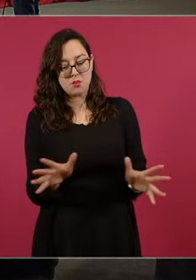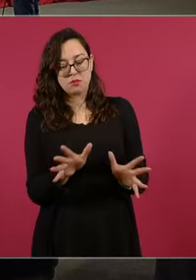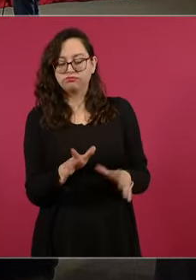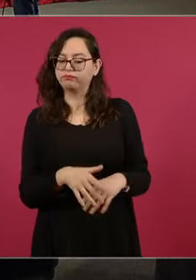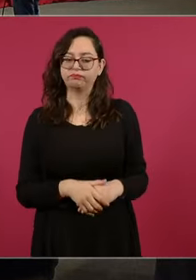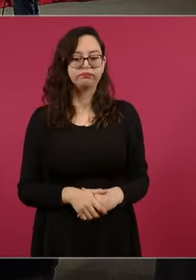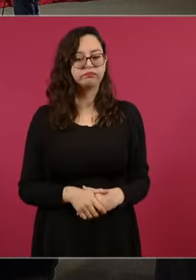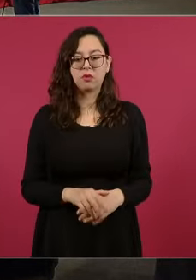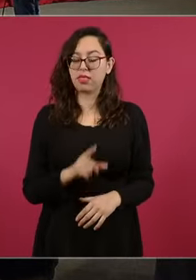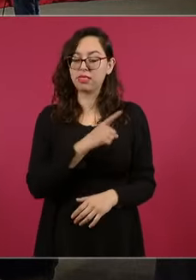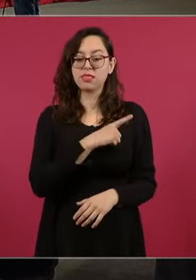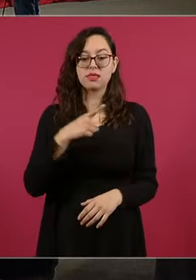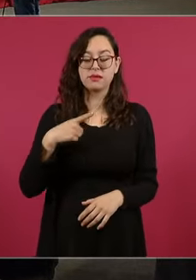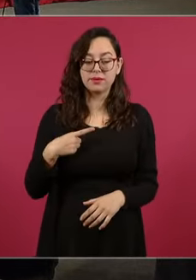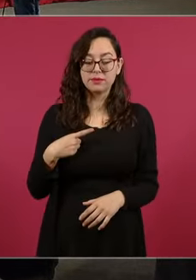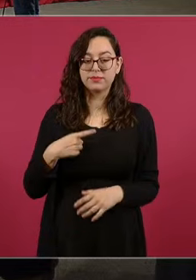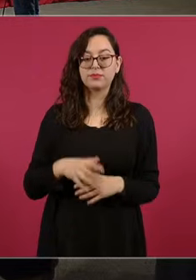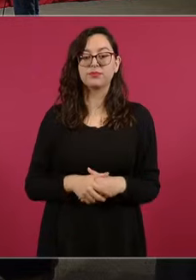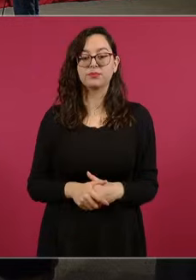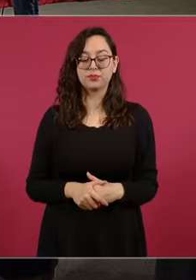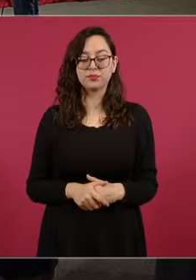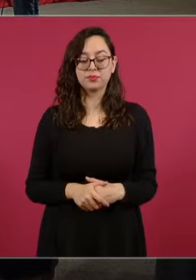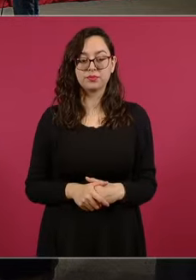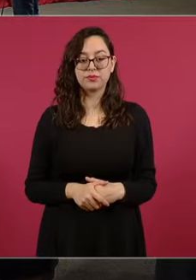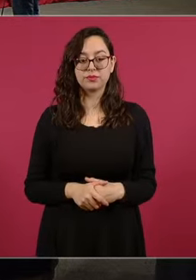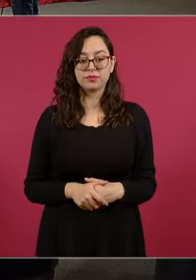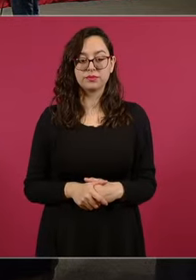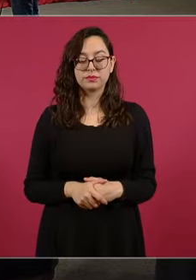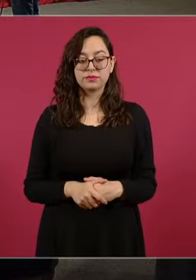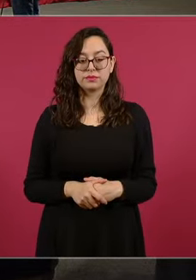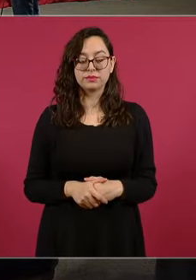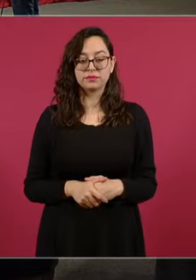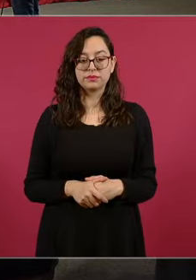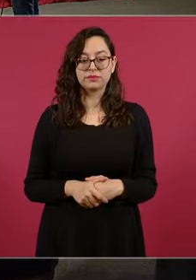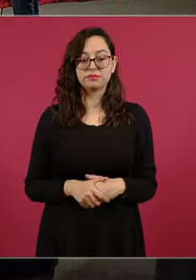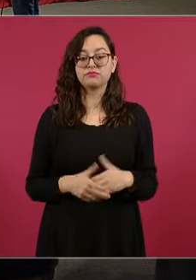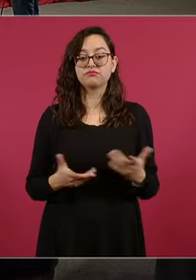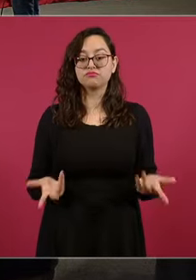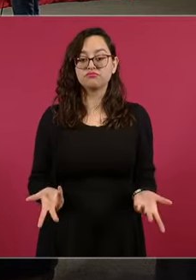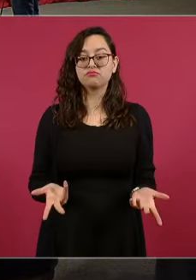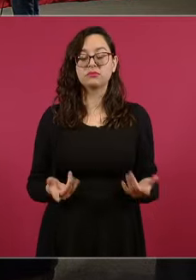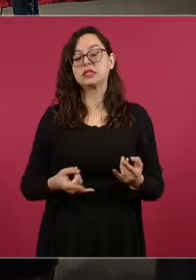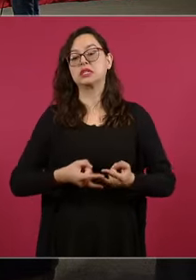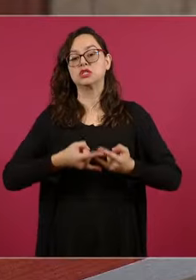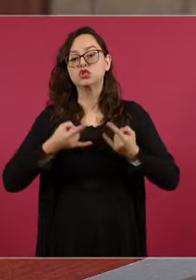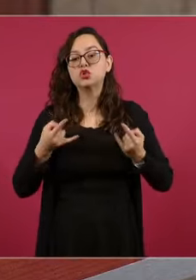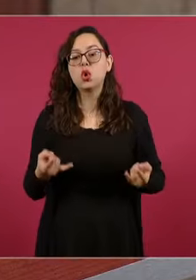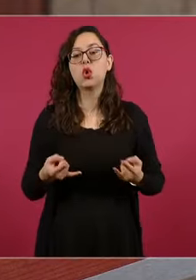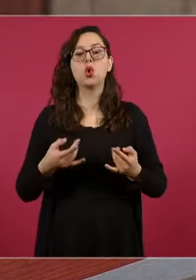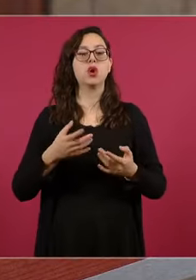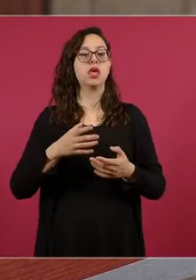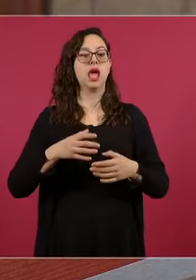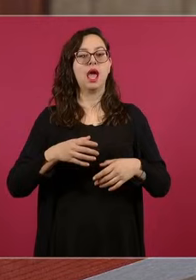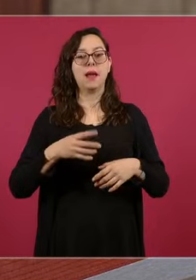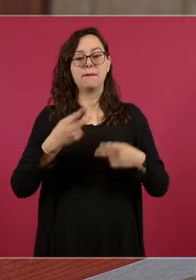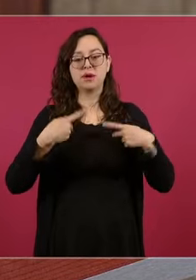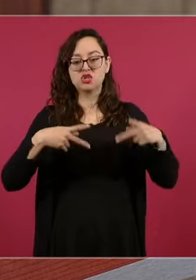No deben aludir o describir a la trayectoria laboral,